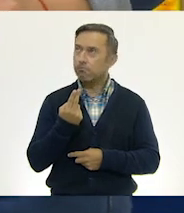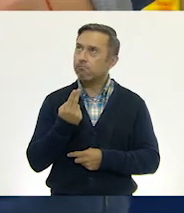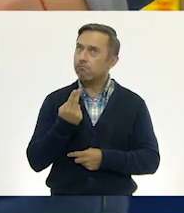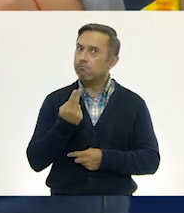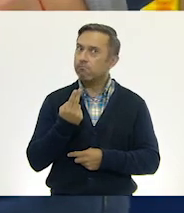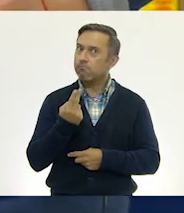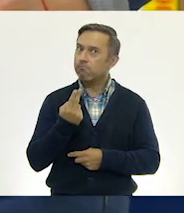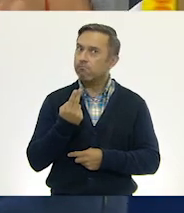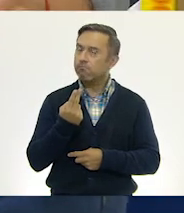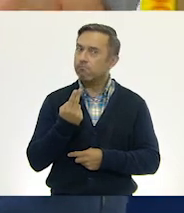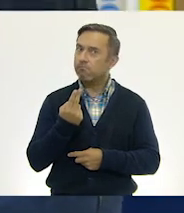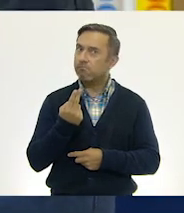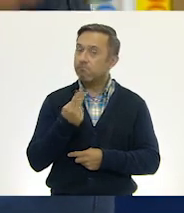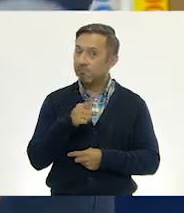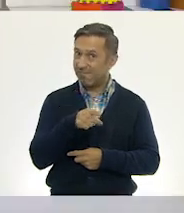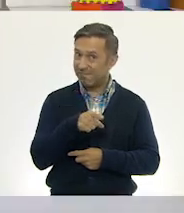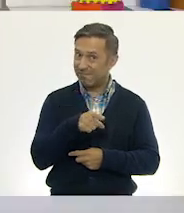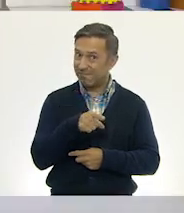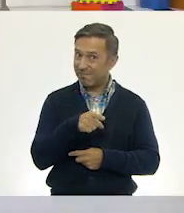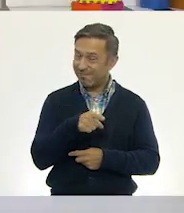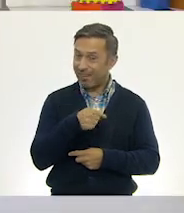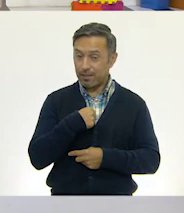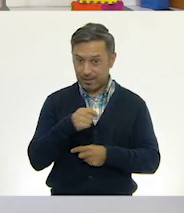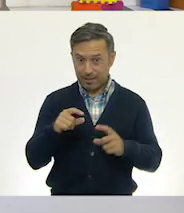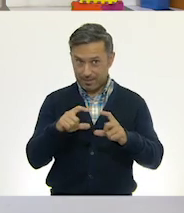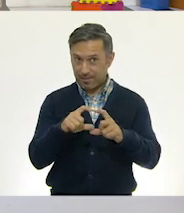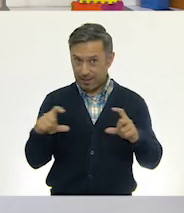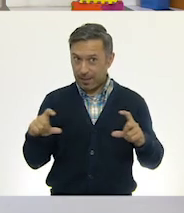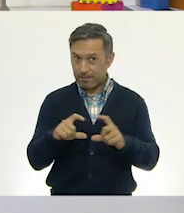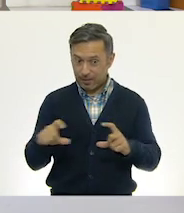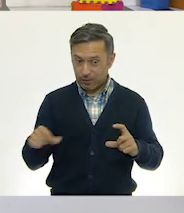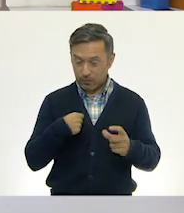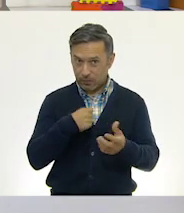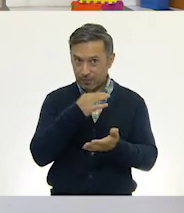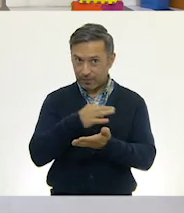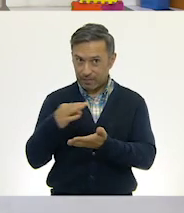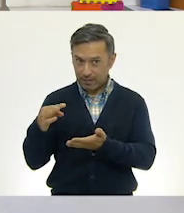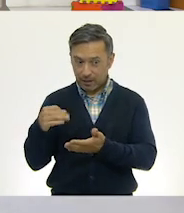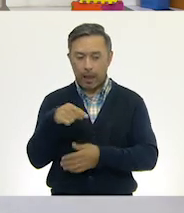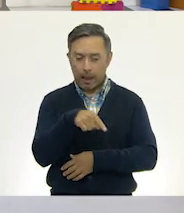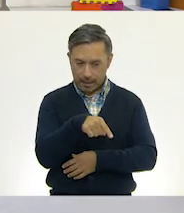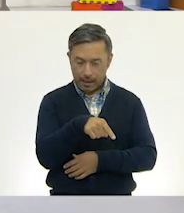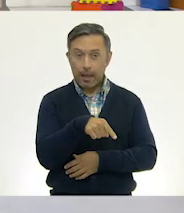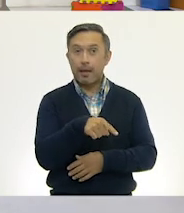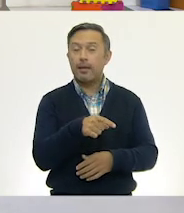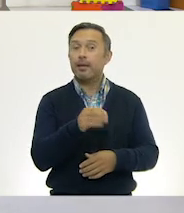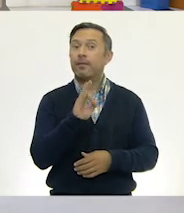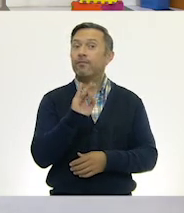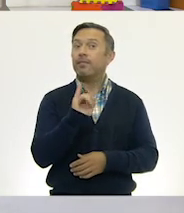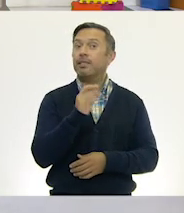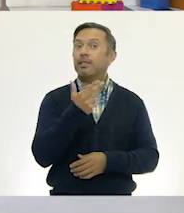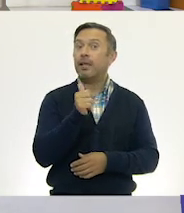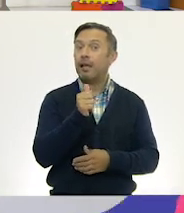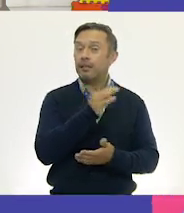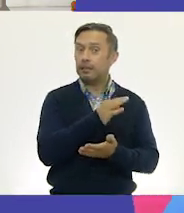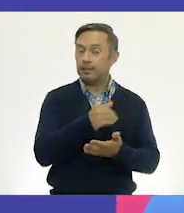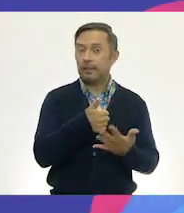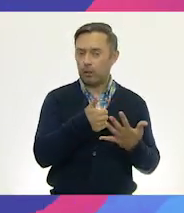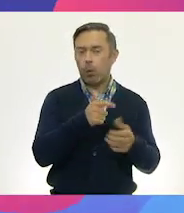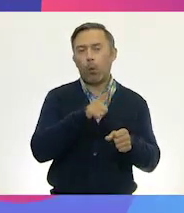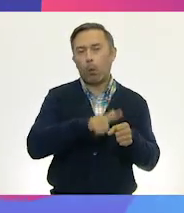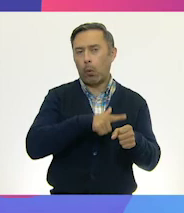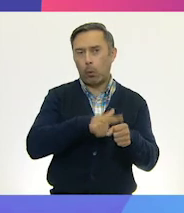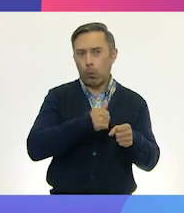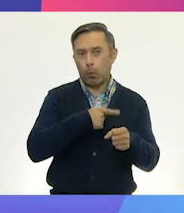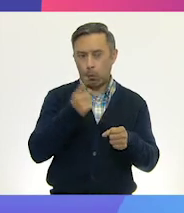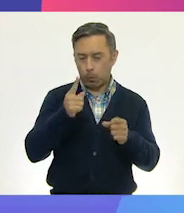Ahí está. Tienes que... Llenar mi tablero. ¿Con cuántas fichas? Con mis 6. Con 6 fichas de un color.